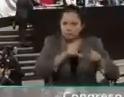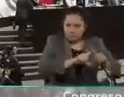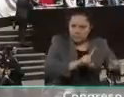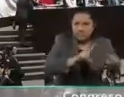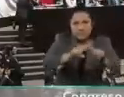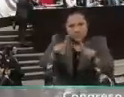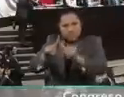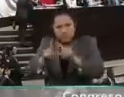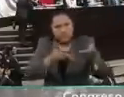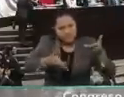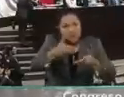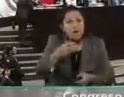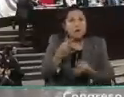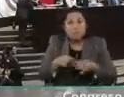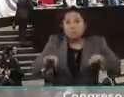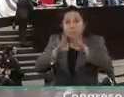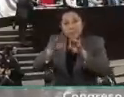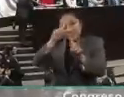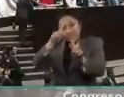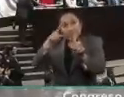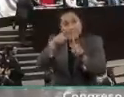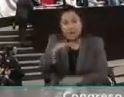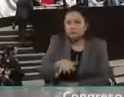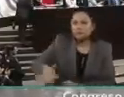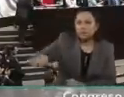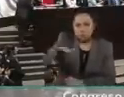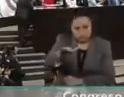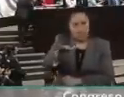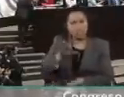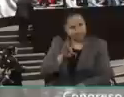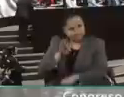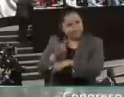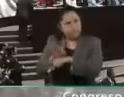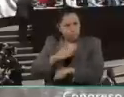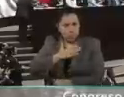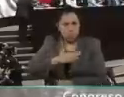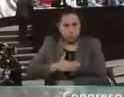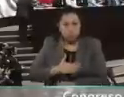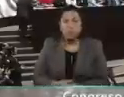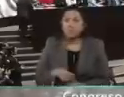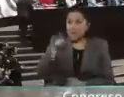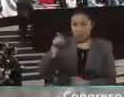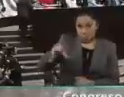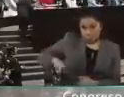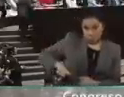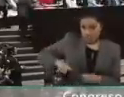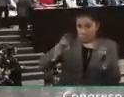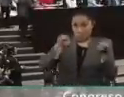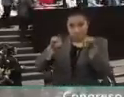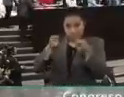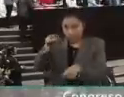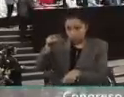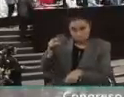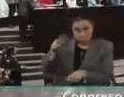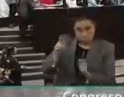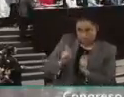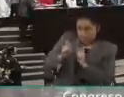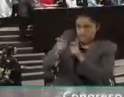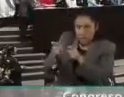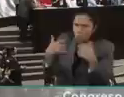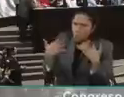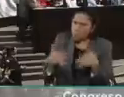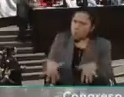justicia social. Quien gobierna, quien tiene ese privilegio, tiene también responsabilidades